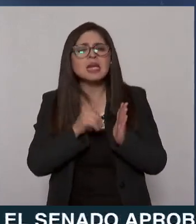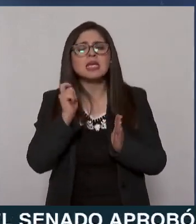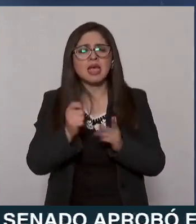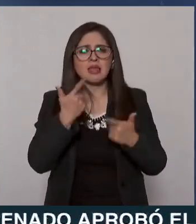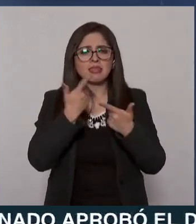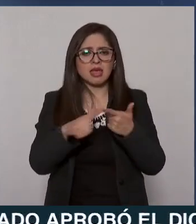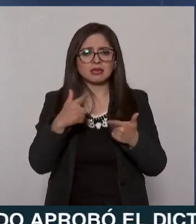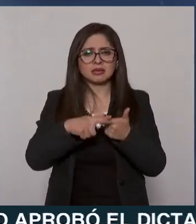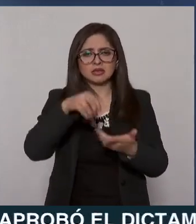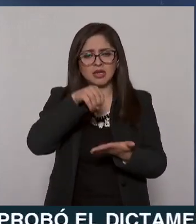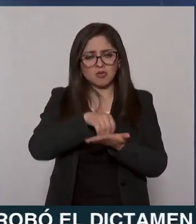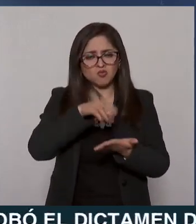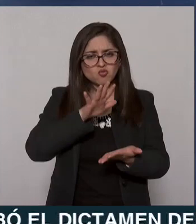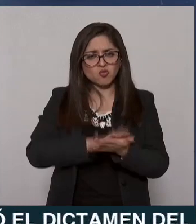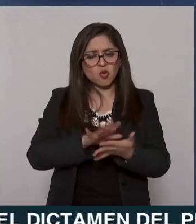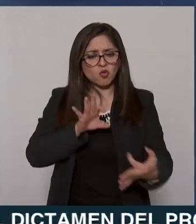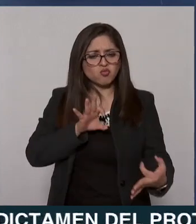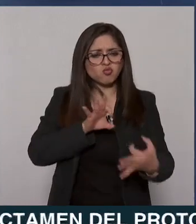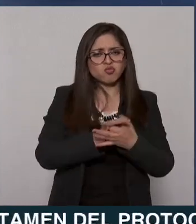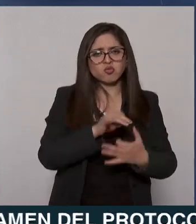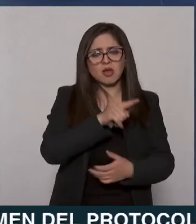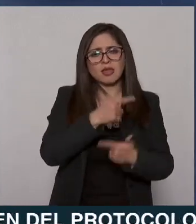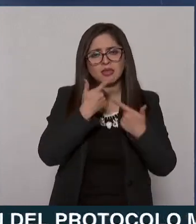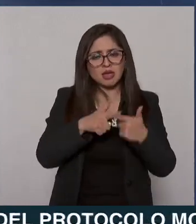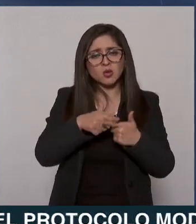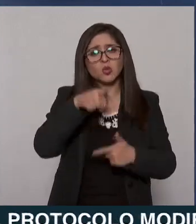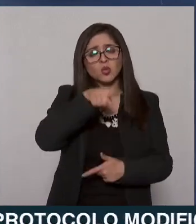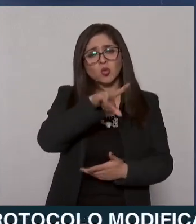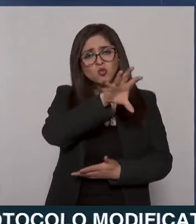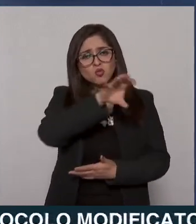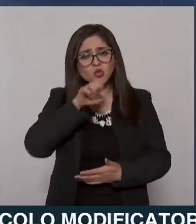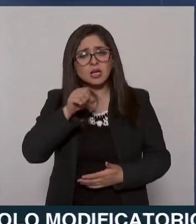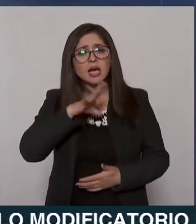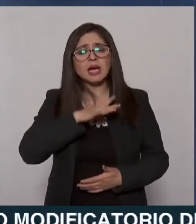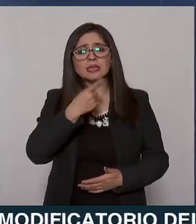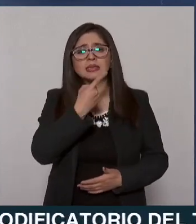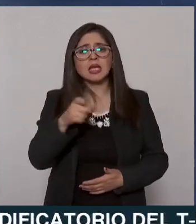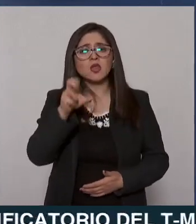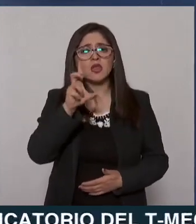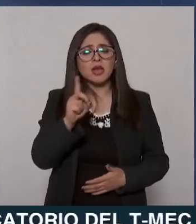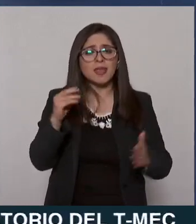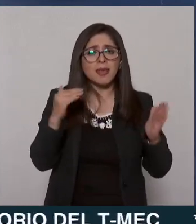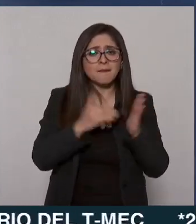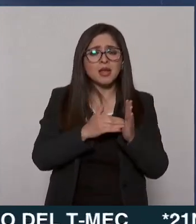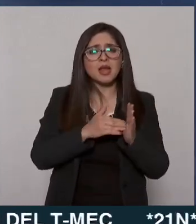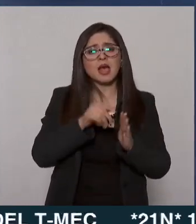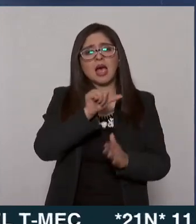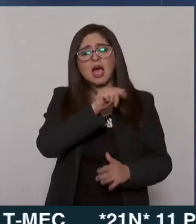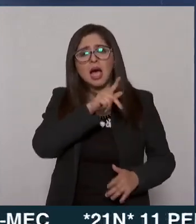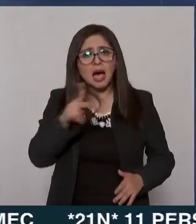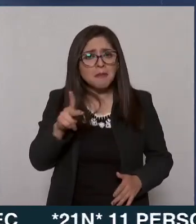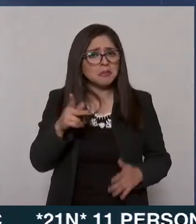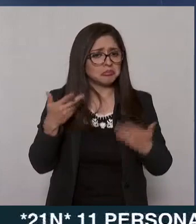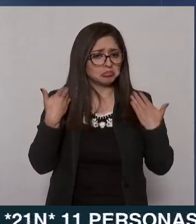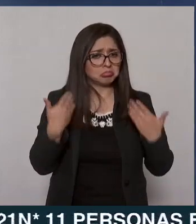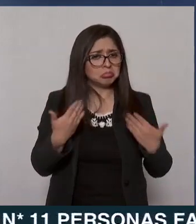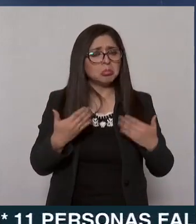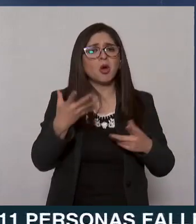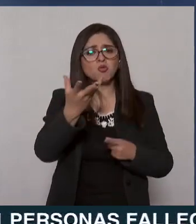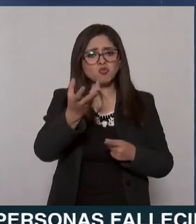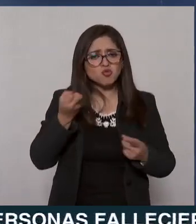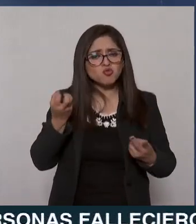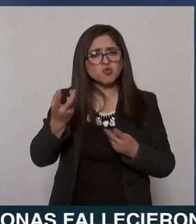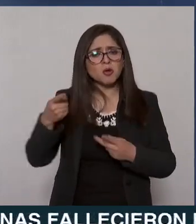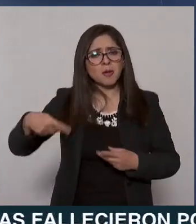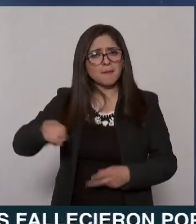que ya se ligaron a un taxi. Descargas, pues ya tenemos casi 130,000 descargas de la aplicación, o sea, ha estado viendo bien, en un poco tiempo hemos tenido un